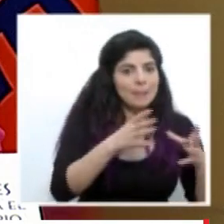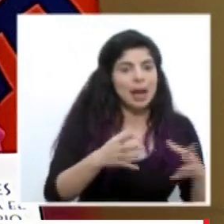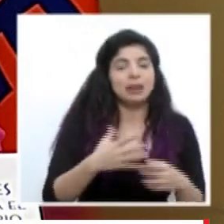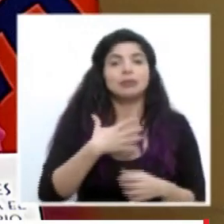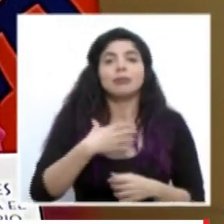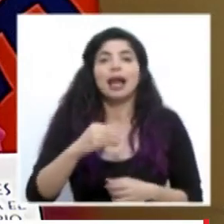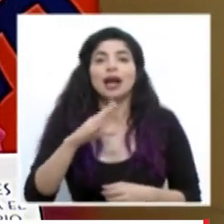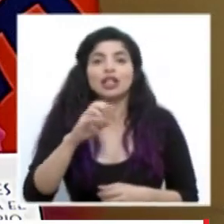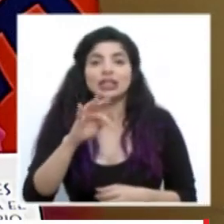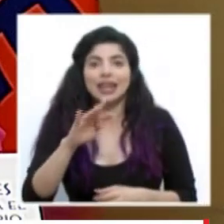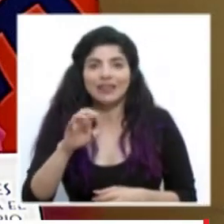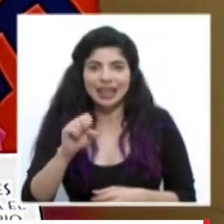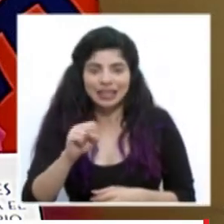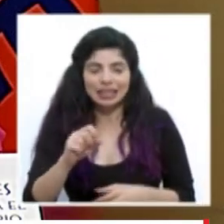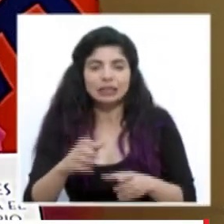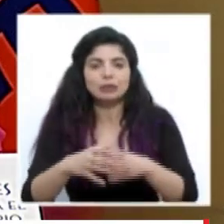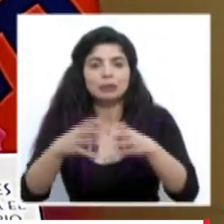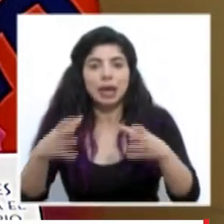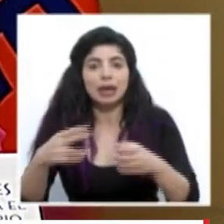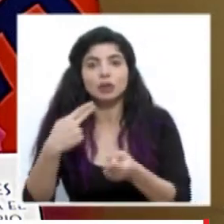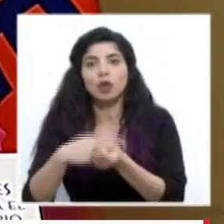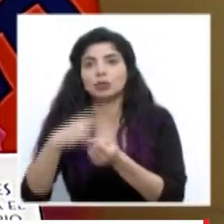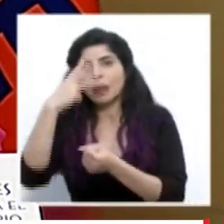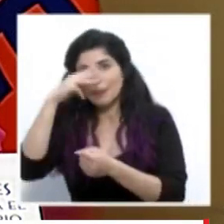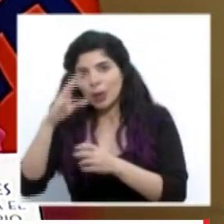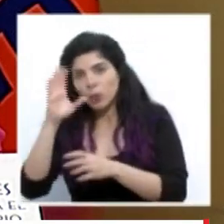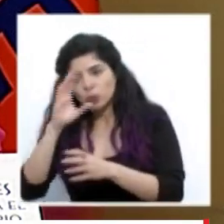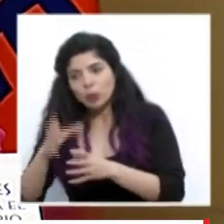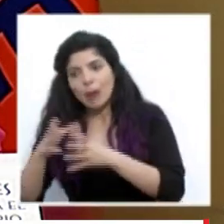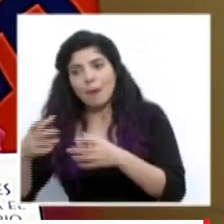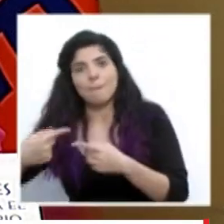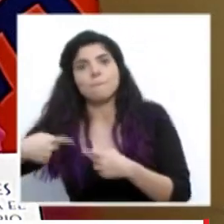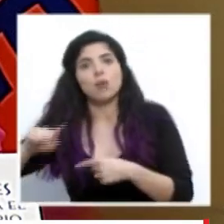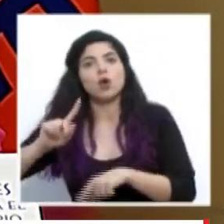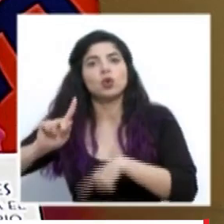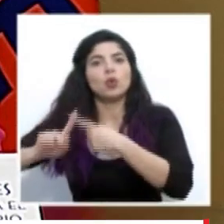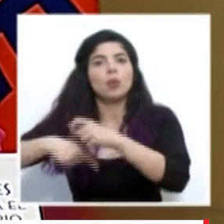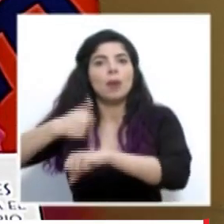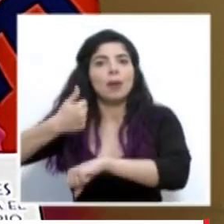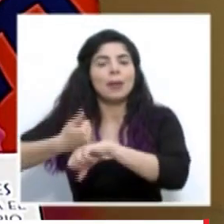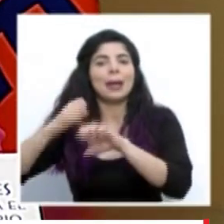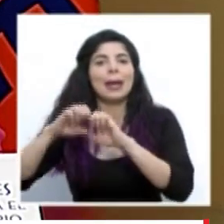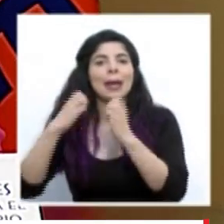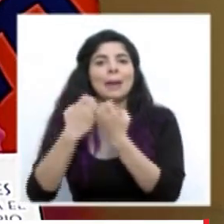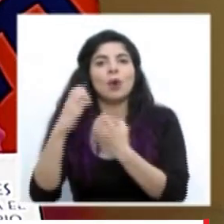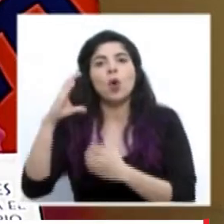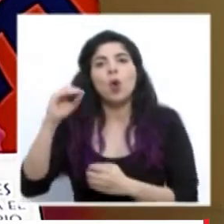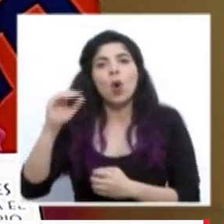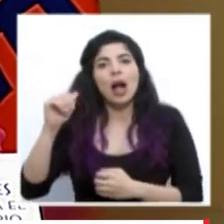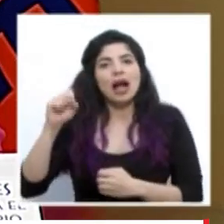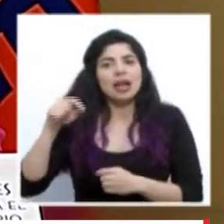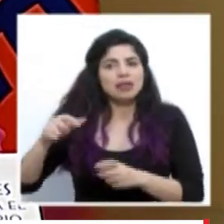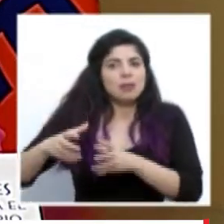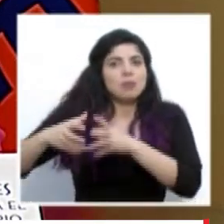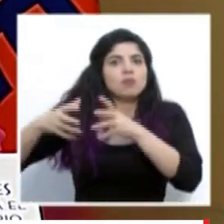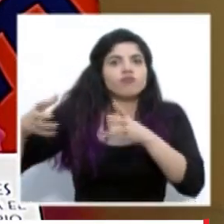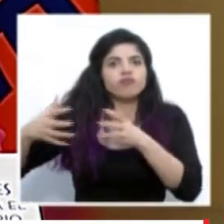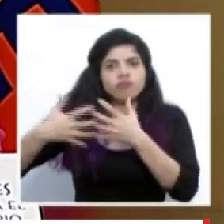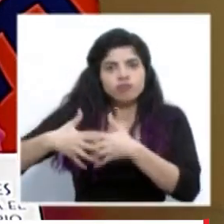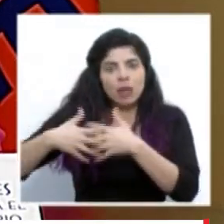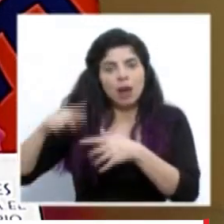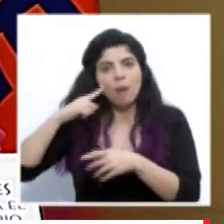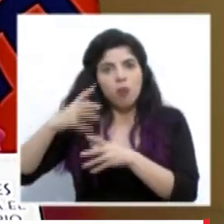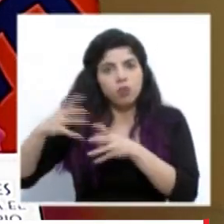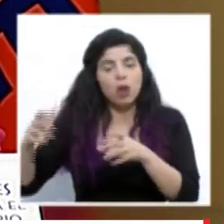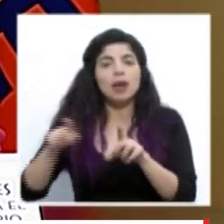Blanco Cervantes, e inclusive en el Hospital México, donde estamos prontos por instalar un equipo COVAS de alto volumen y también un